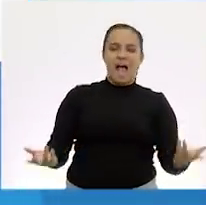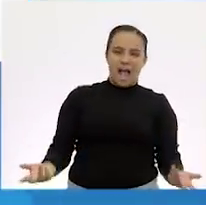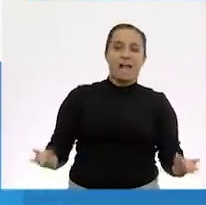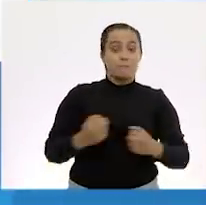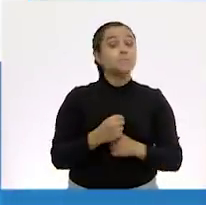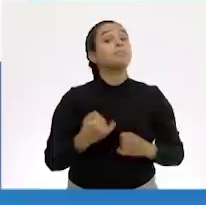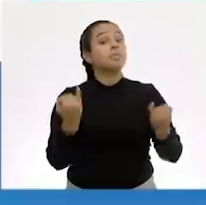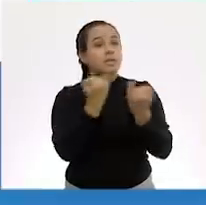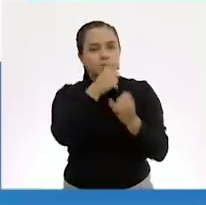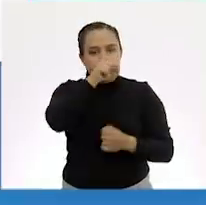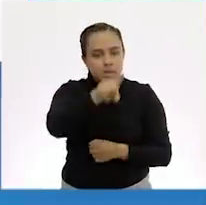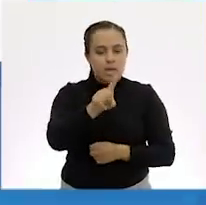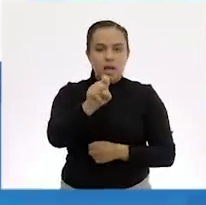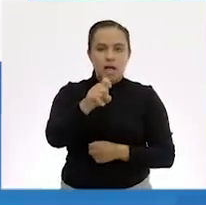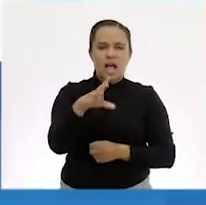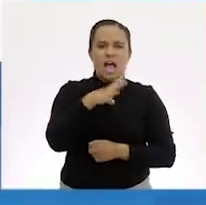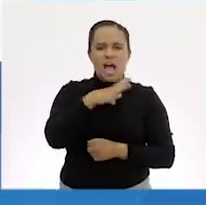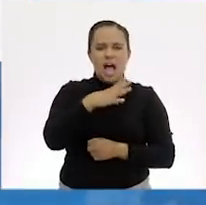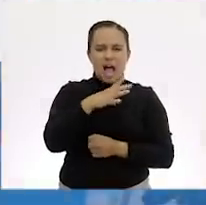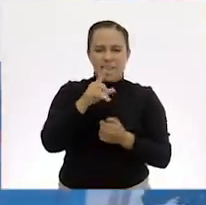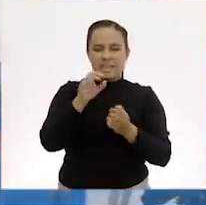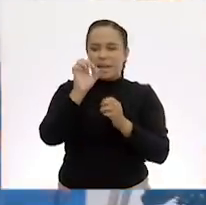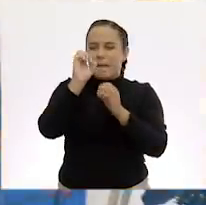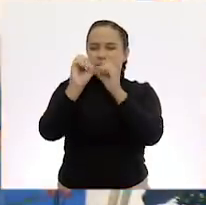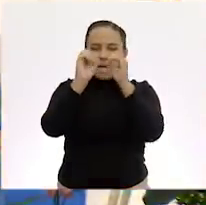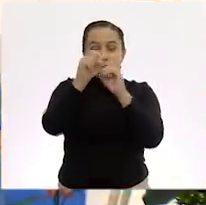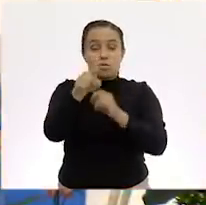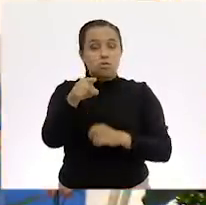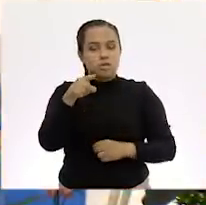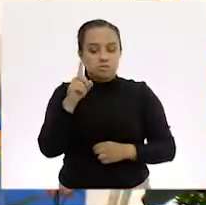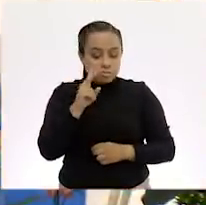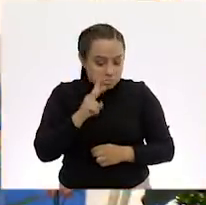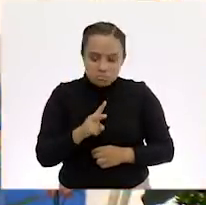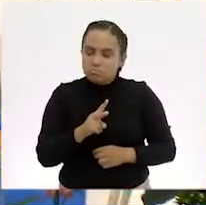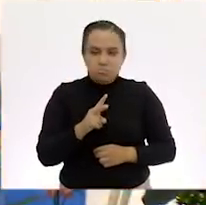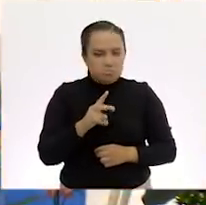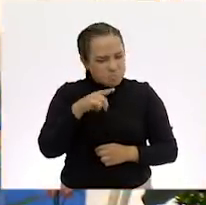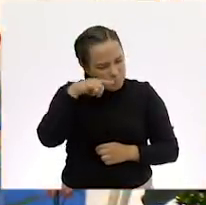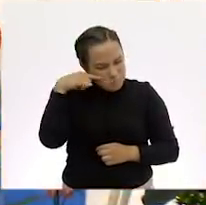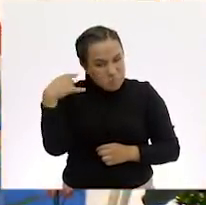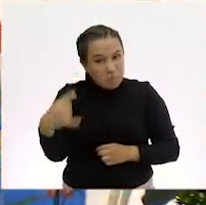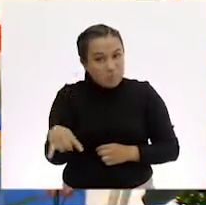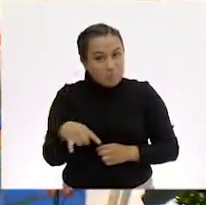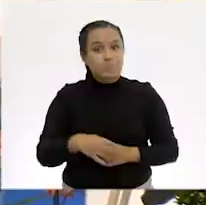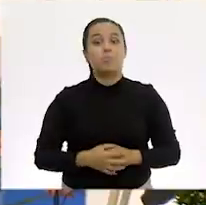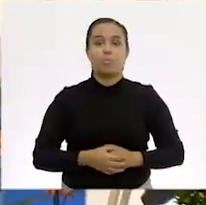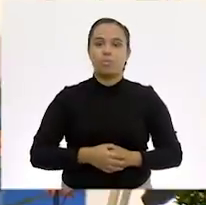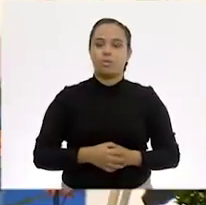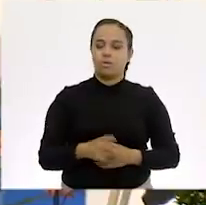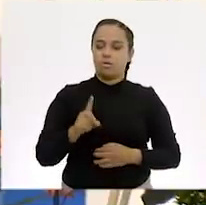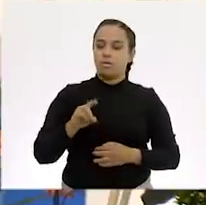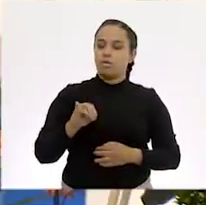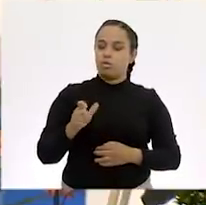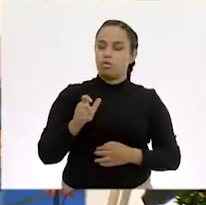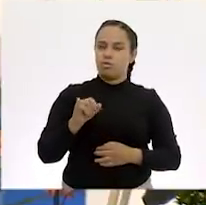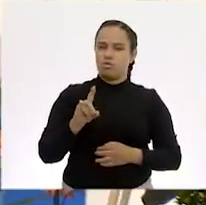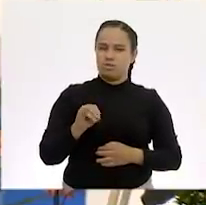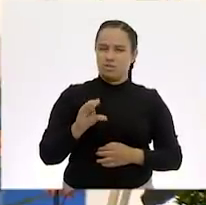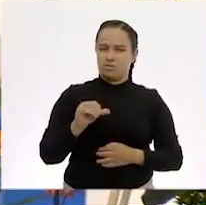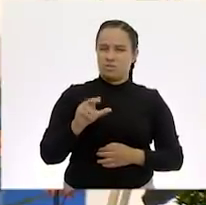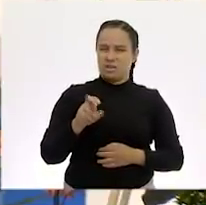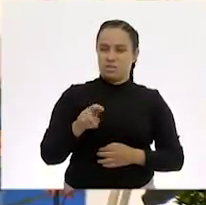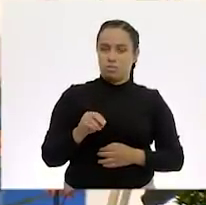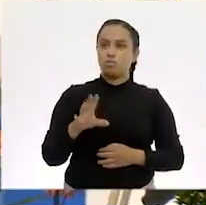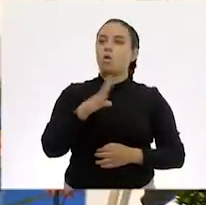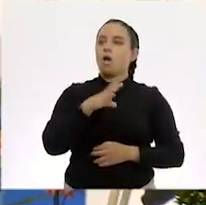agua también está formada por pequeñas pelotitas que tampoco vemos. Entonces, bueno, el dióxido de carbono, que como les digo,